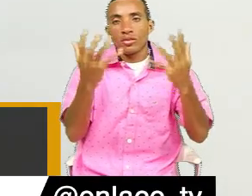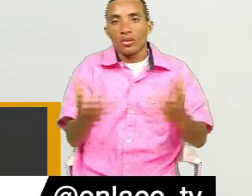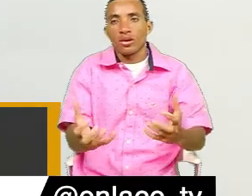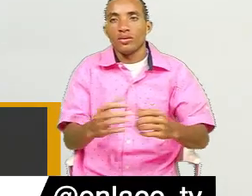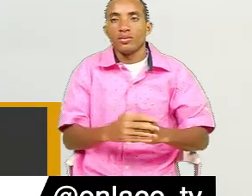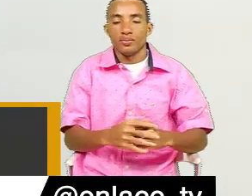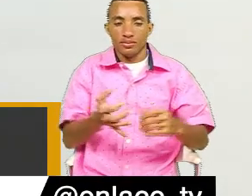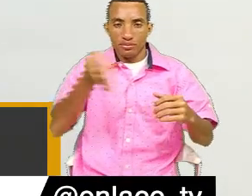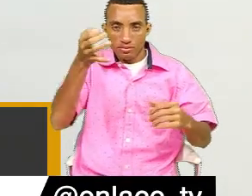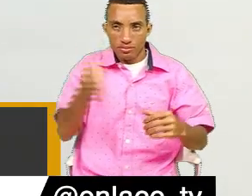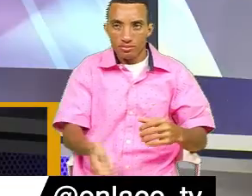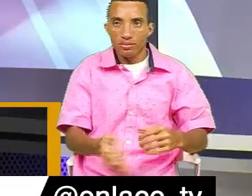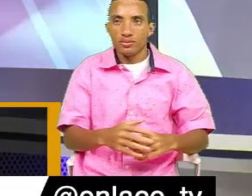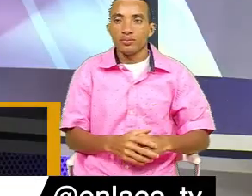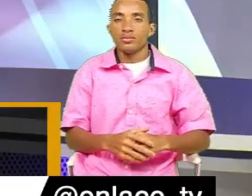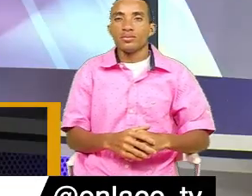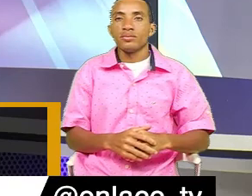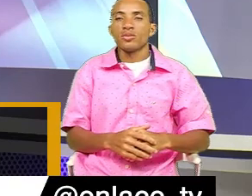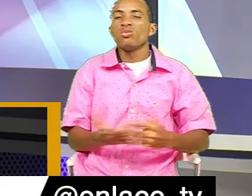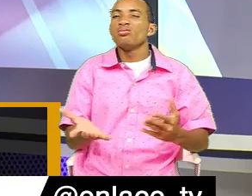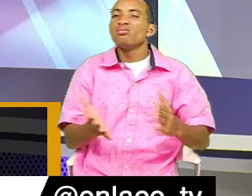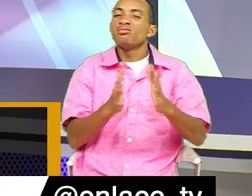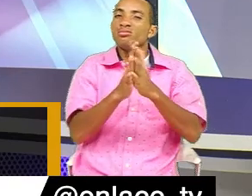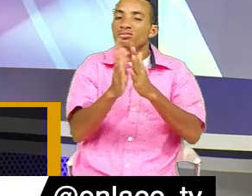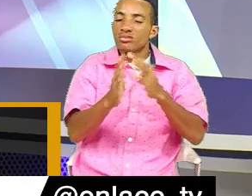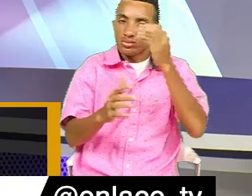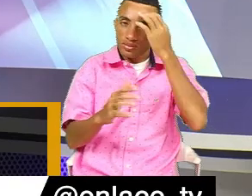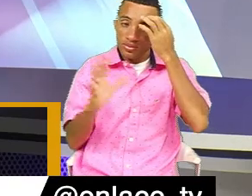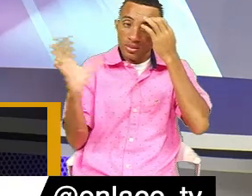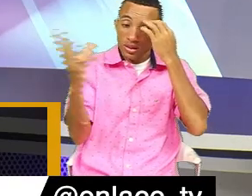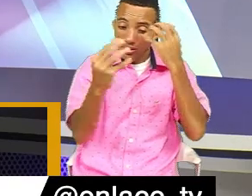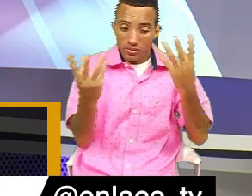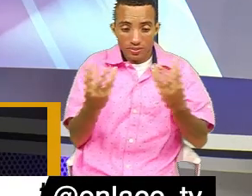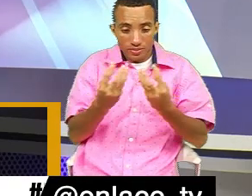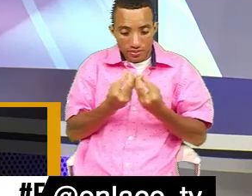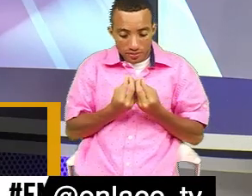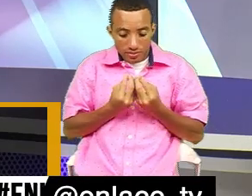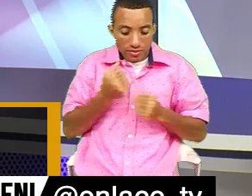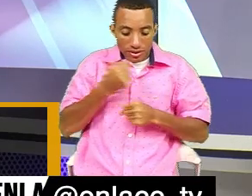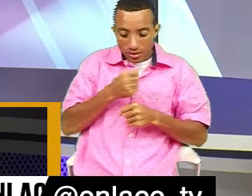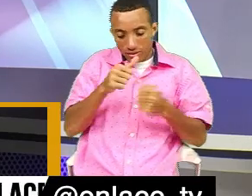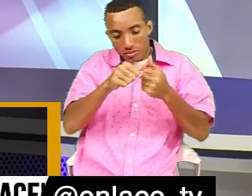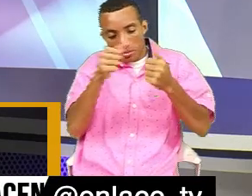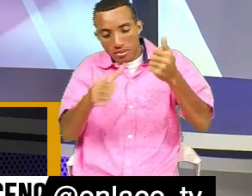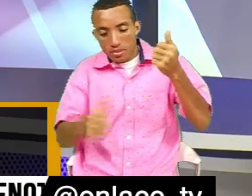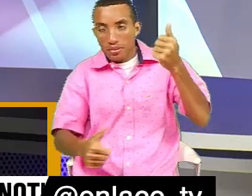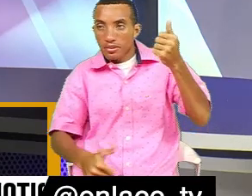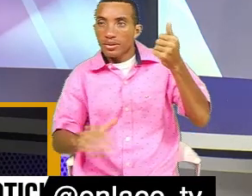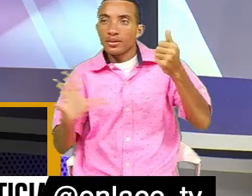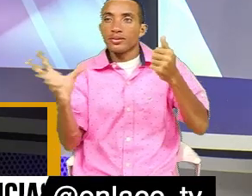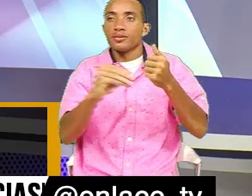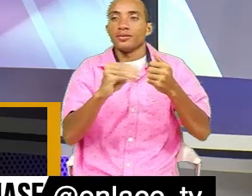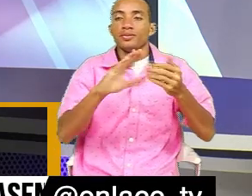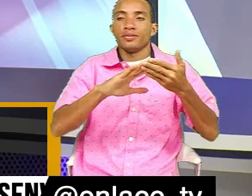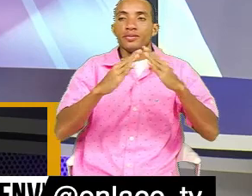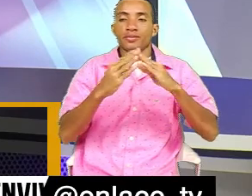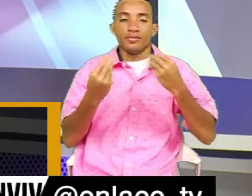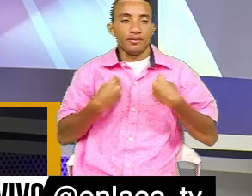hechas. ¿Cuál es ese mensaje para su equipo de trabajo, para los otros miembros de la Junta y, por supuesto, para todos los habitantes del Barrio